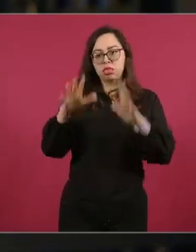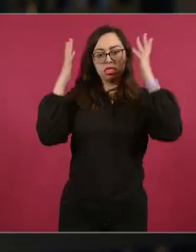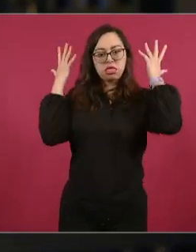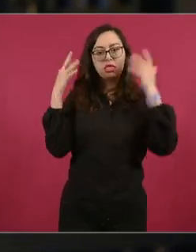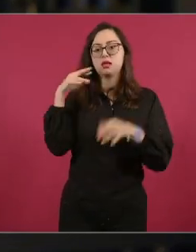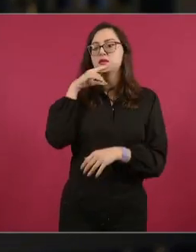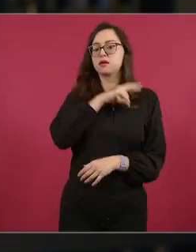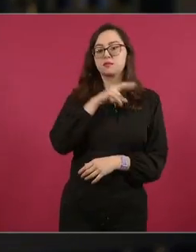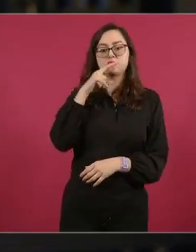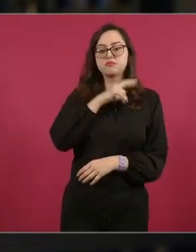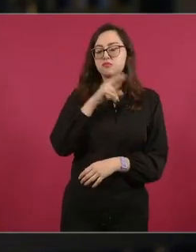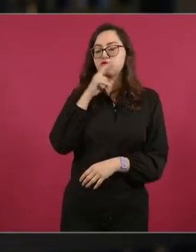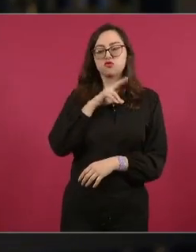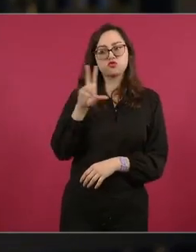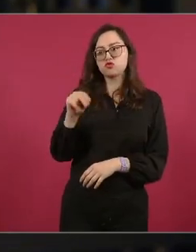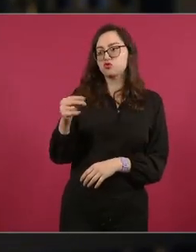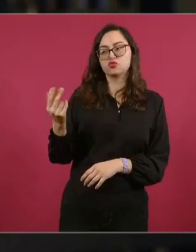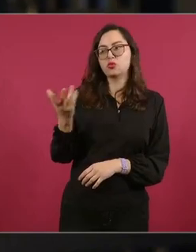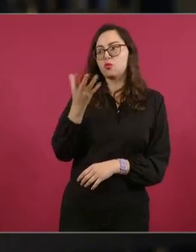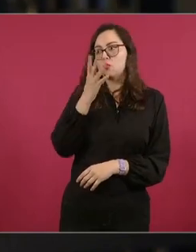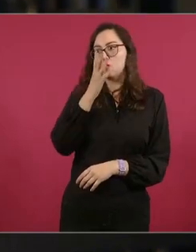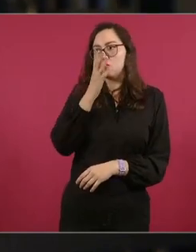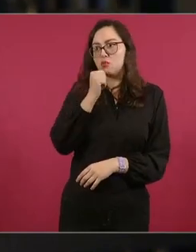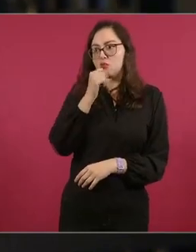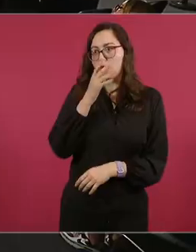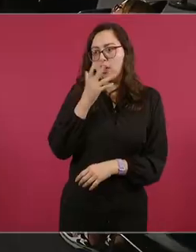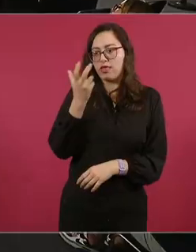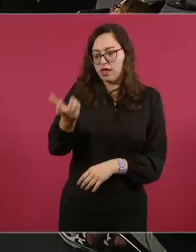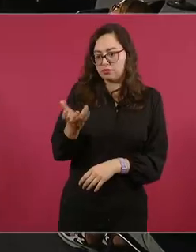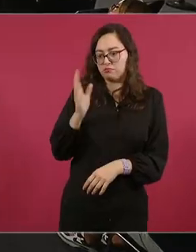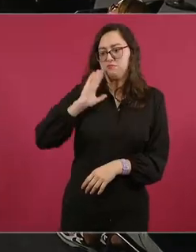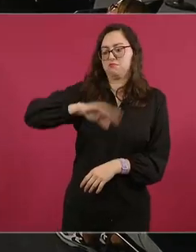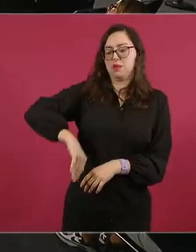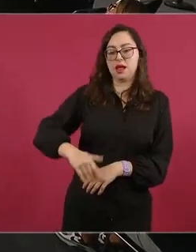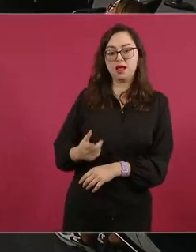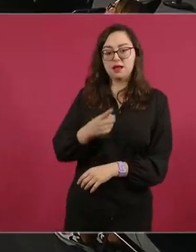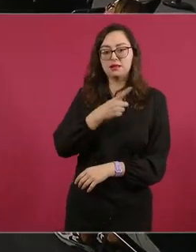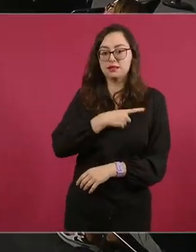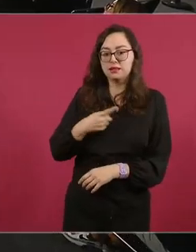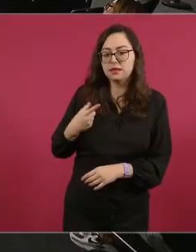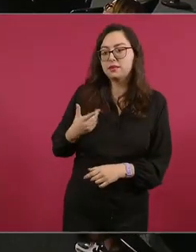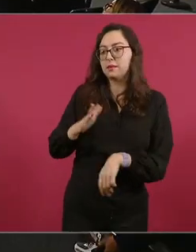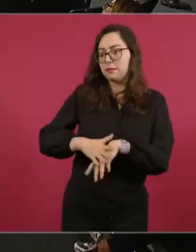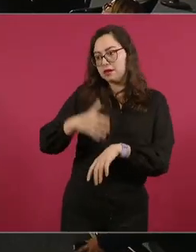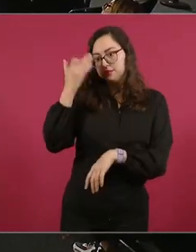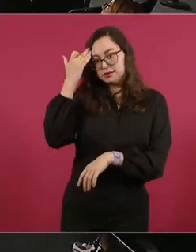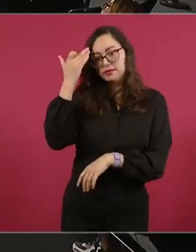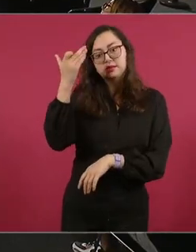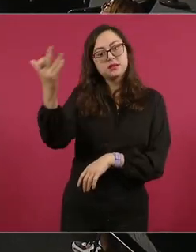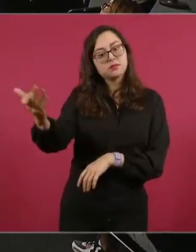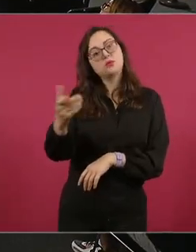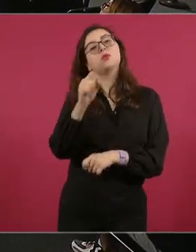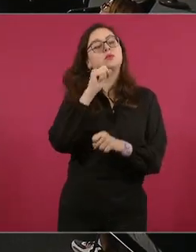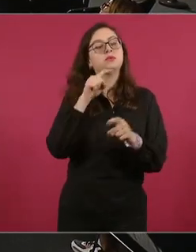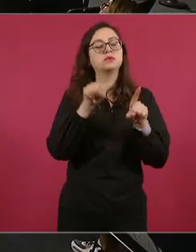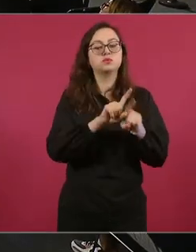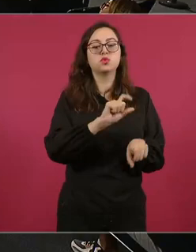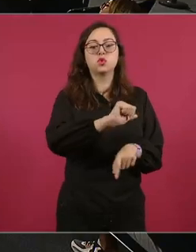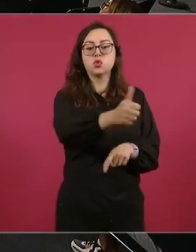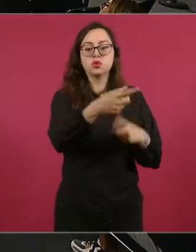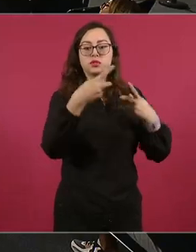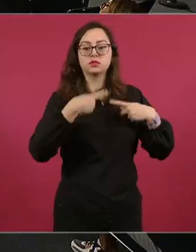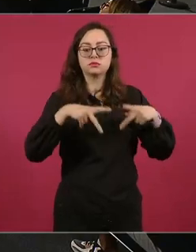y se necesitan diferentes voces. En este sentido, y bueno, incluso ya también hay quienes están tomando estas iniciativas